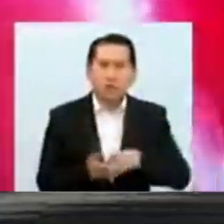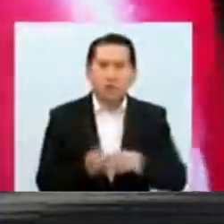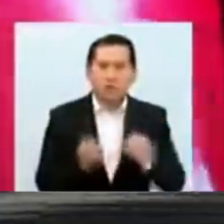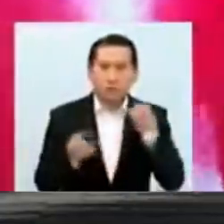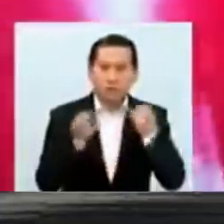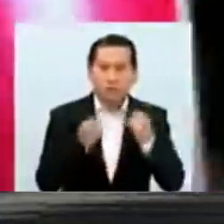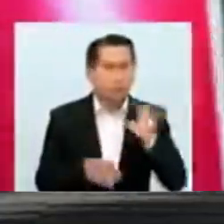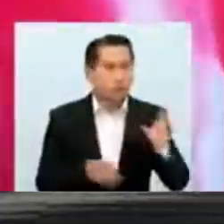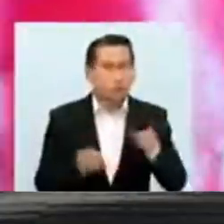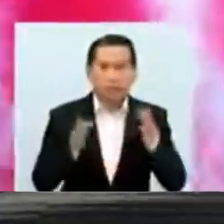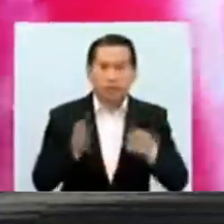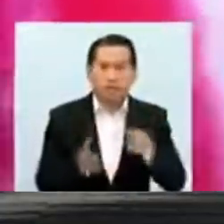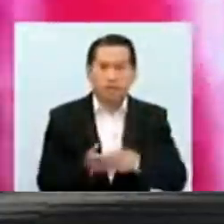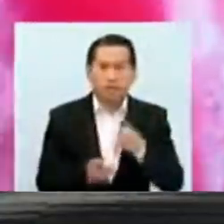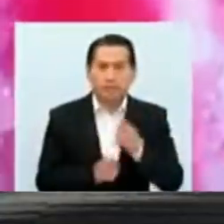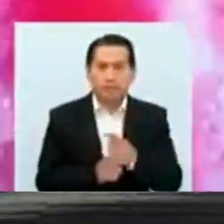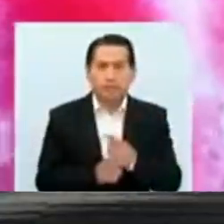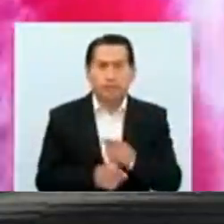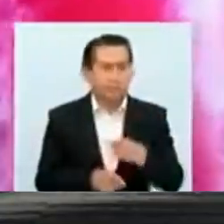el director,